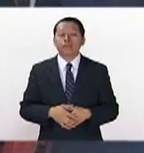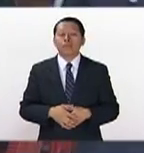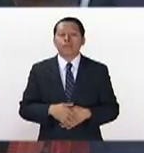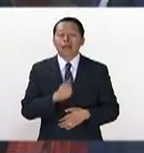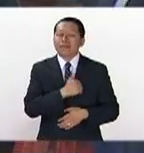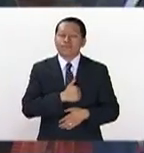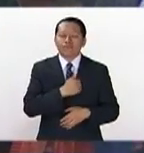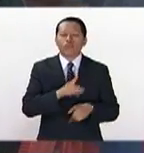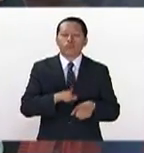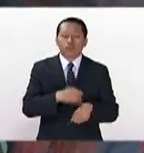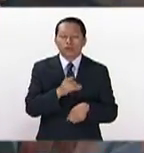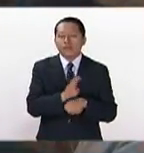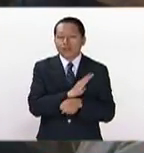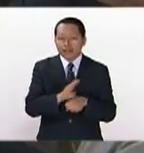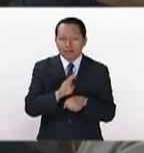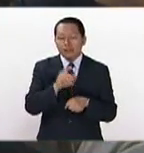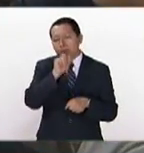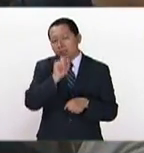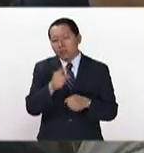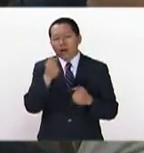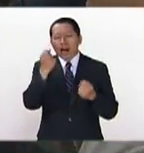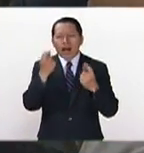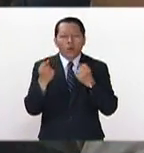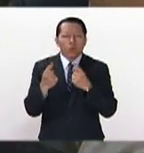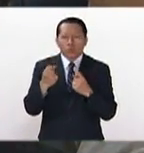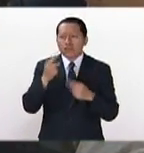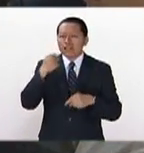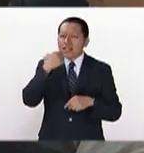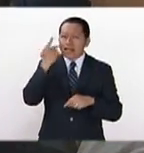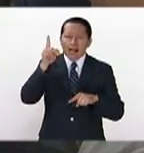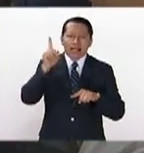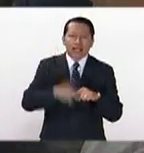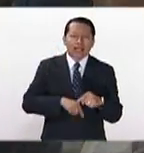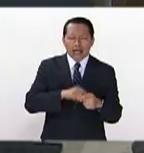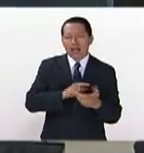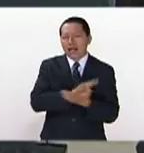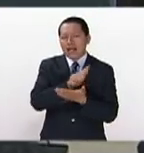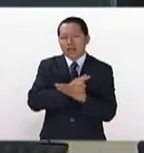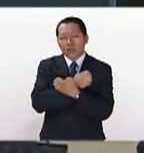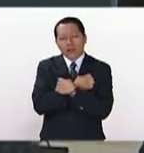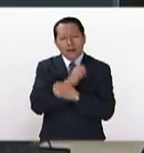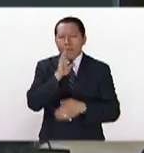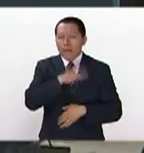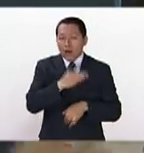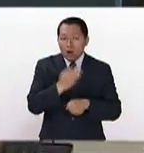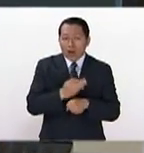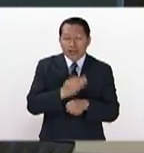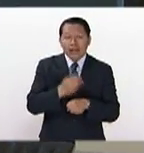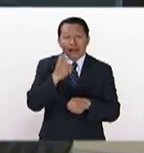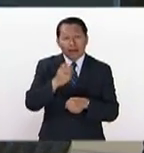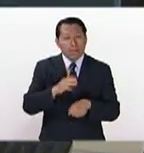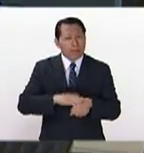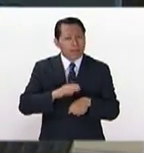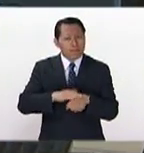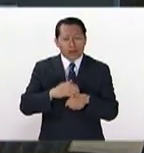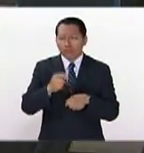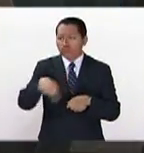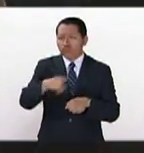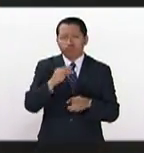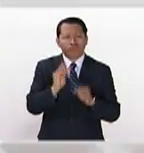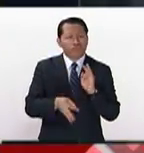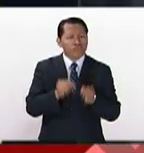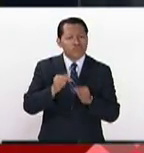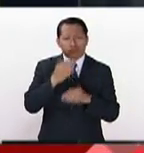pese a los beneficios, haya quienes pretendan abolir la reforma educativa, que hoy, aseguró, es la que tiene mayor aceptación